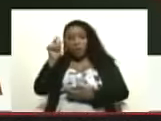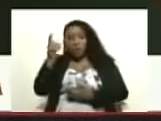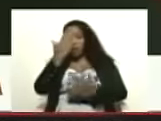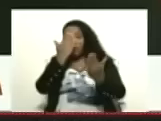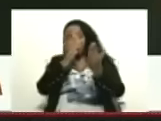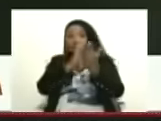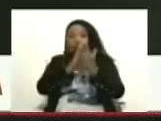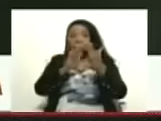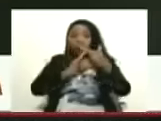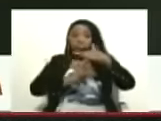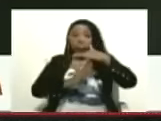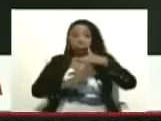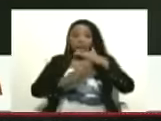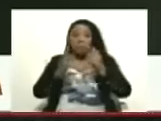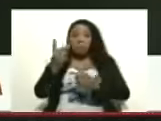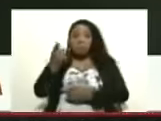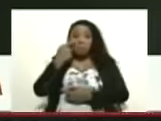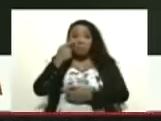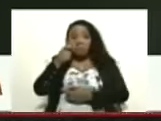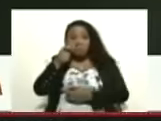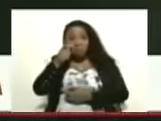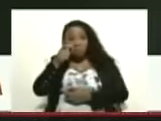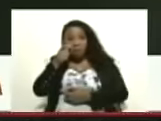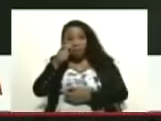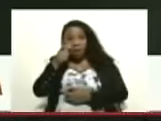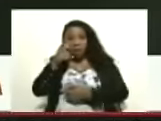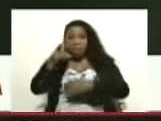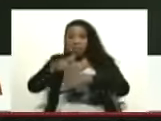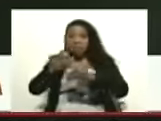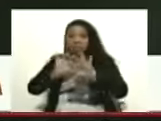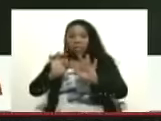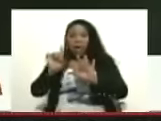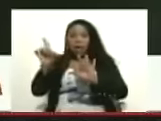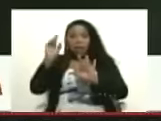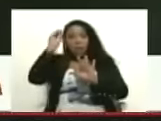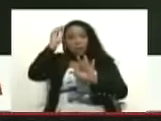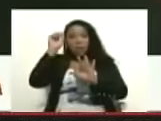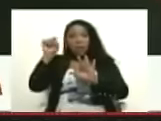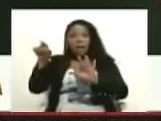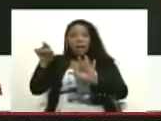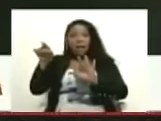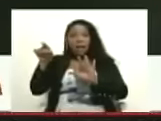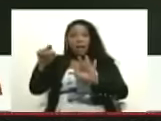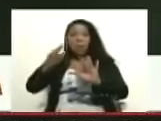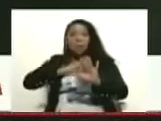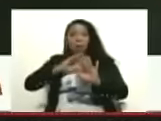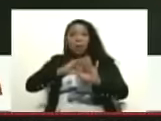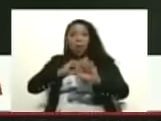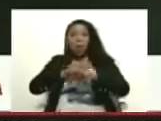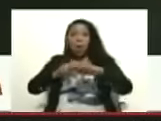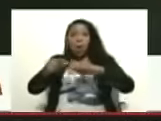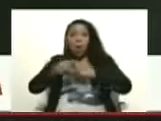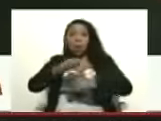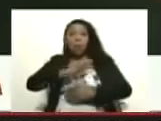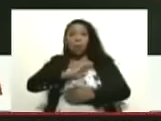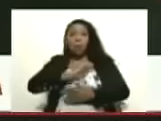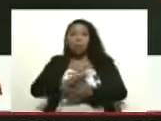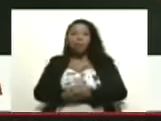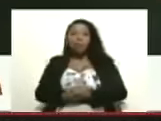estaban vigiladas y la mantendrían intactas ellos consideran esa parte del esequivo como suyo